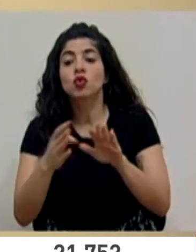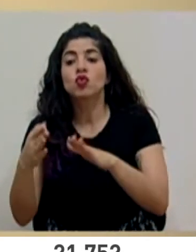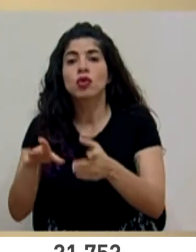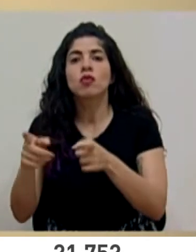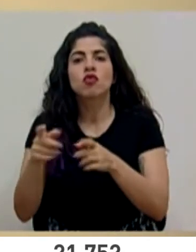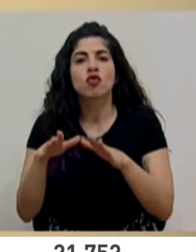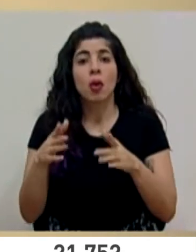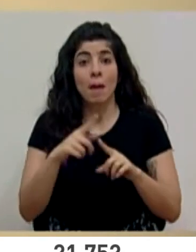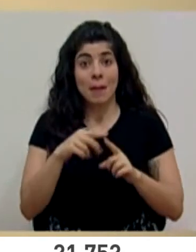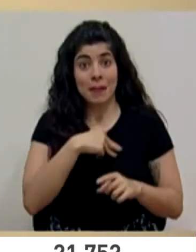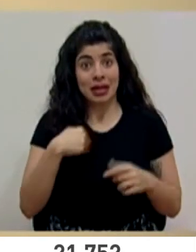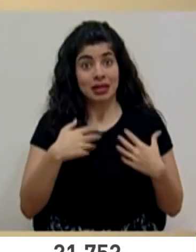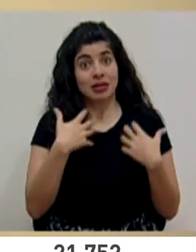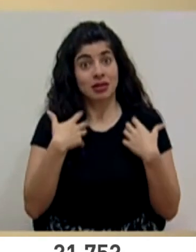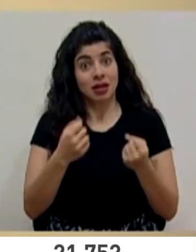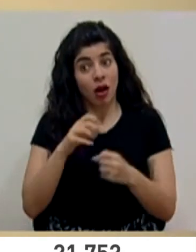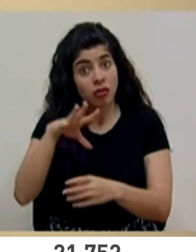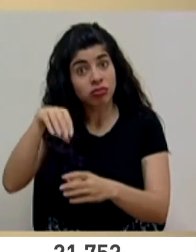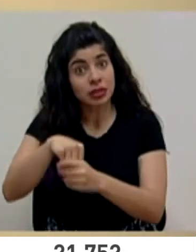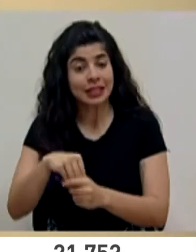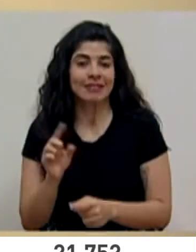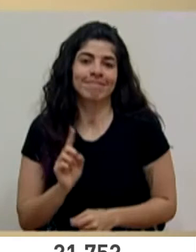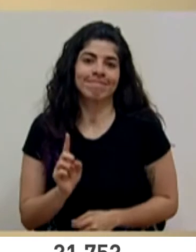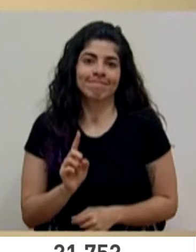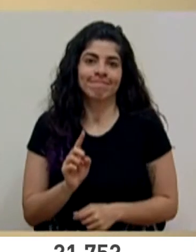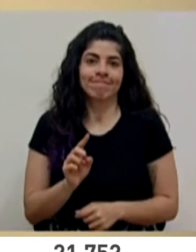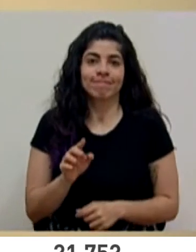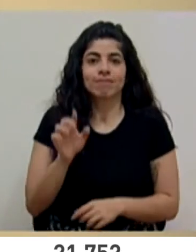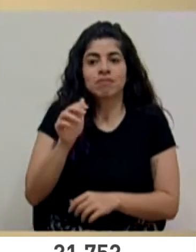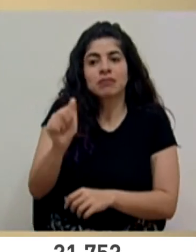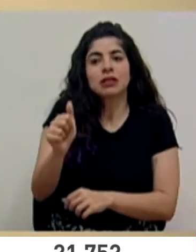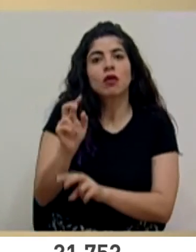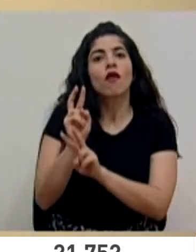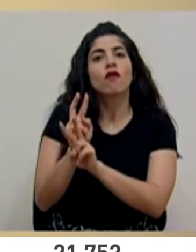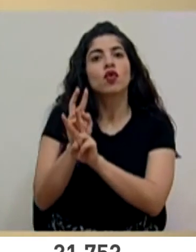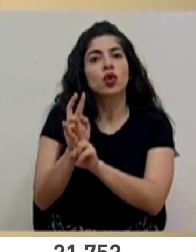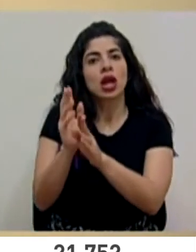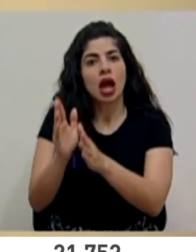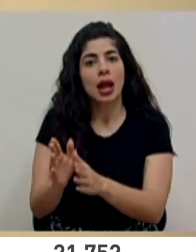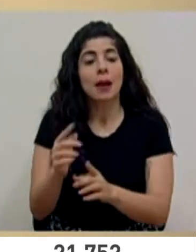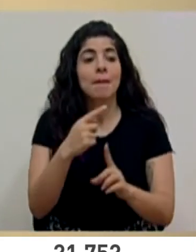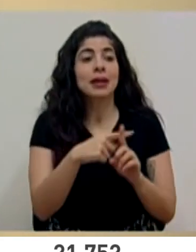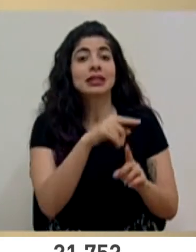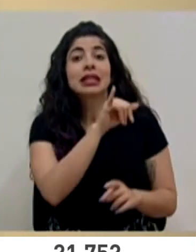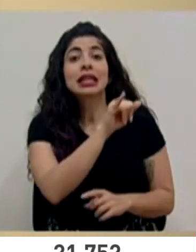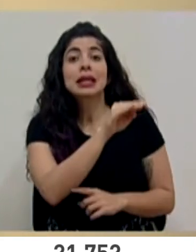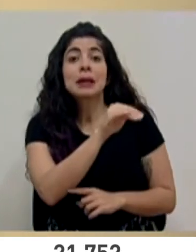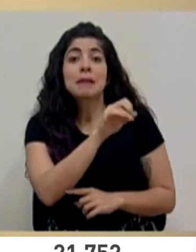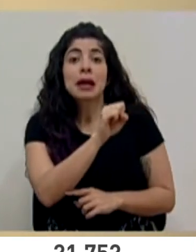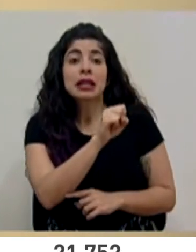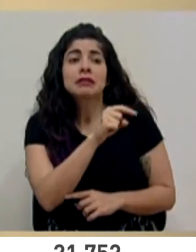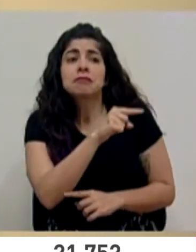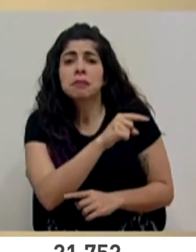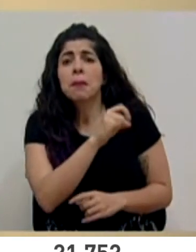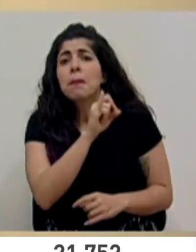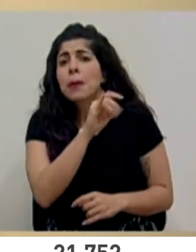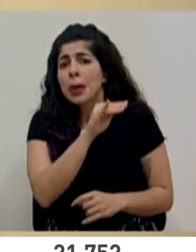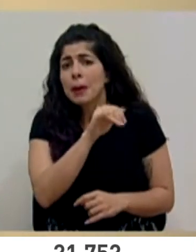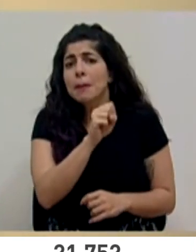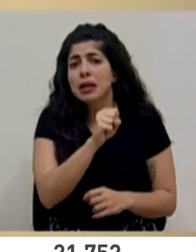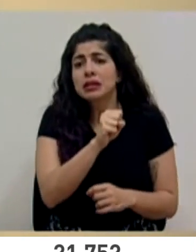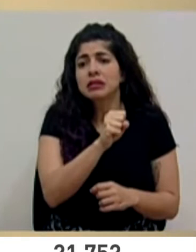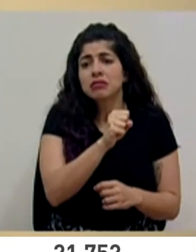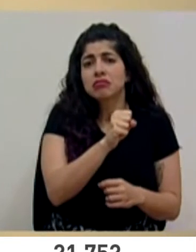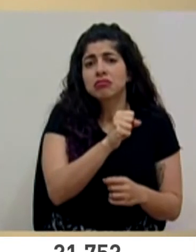tiene injerencia directa. Es principalmente las funerarias, ¿verdad? Y el IMAS es una institución que brinda una